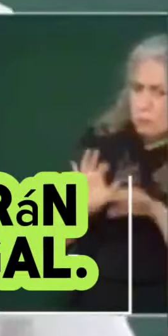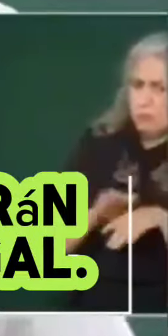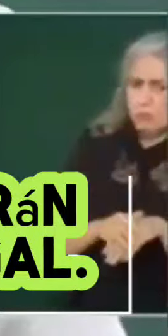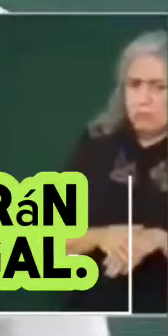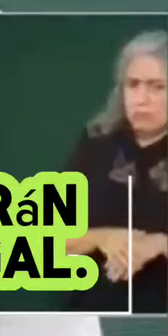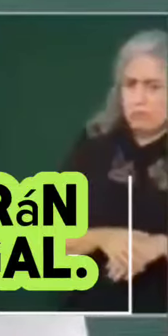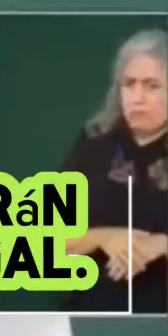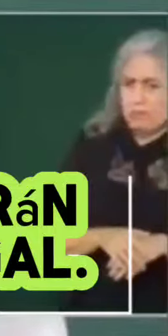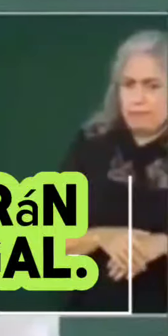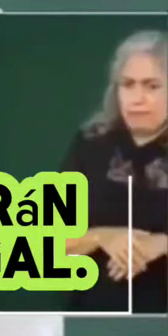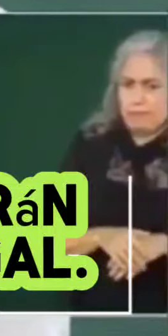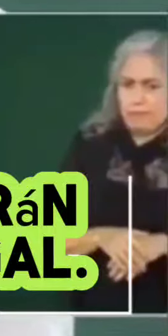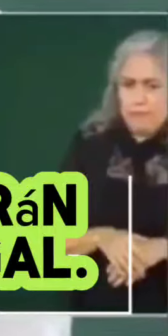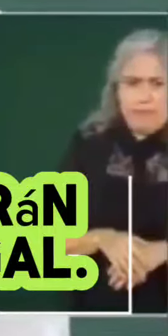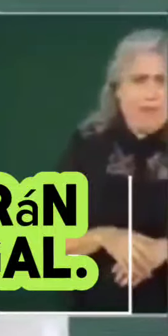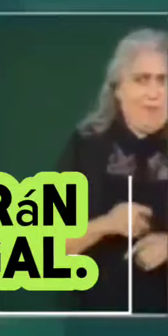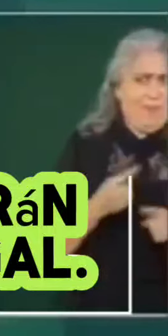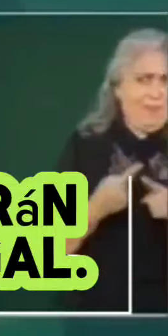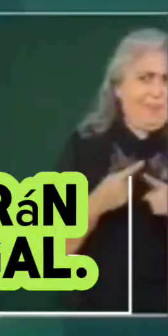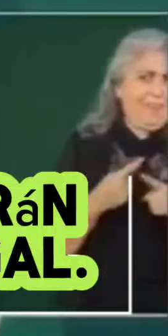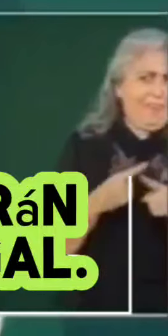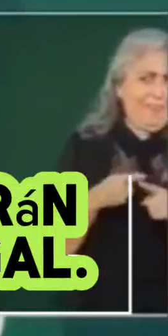Quiero saber